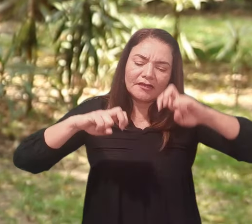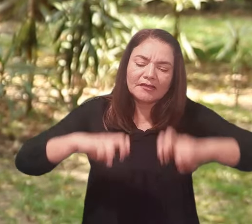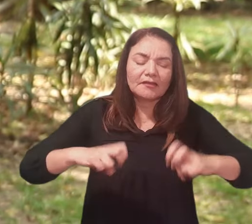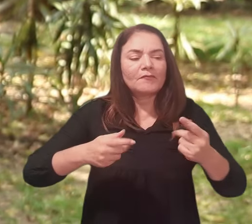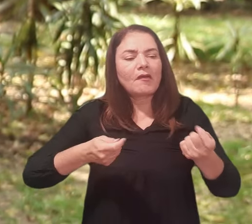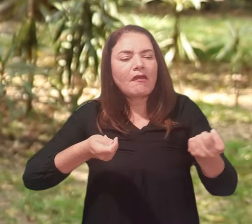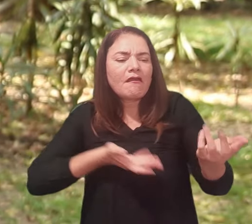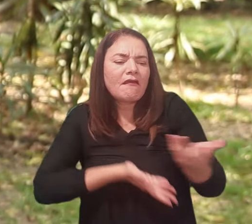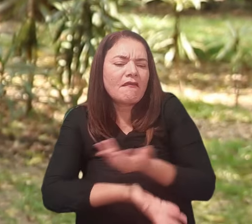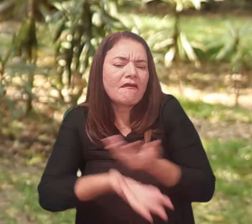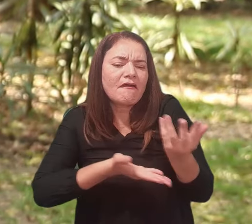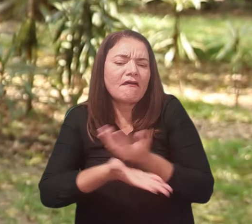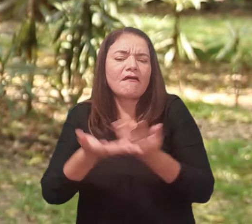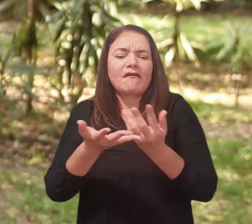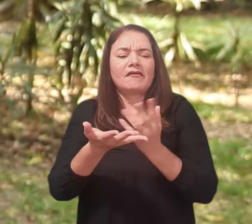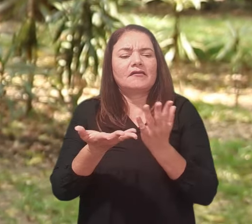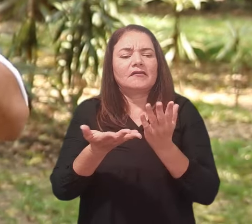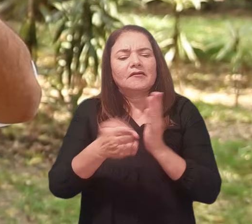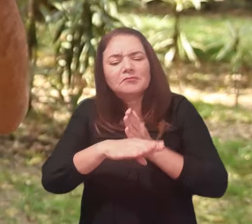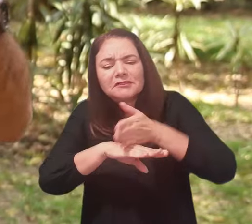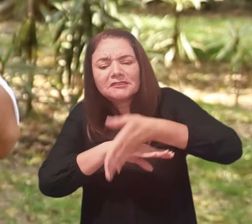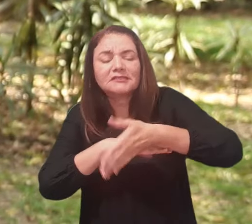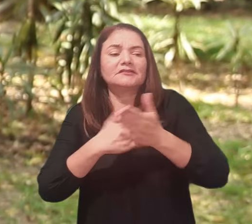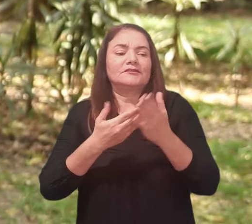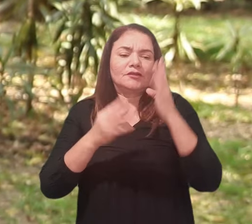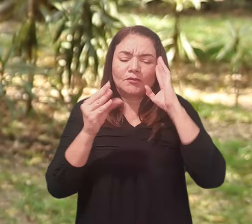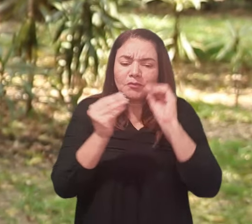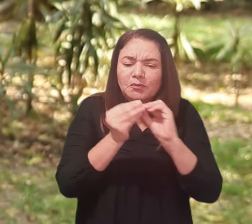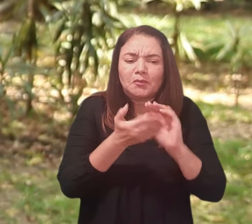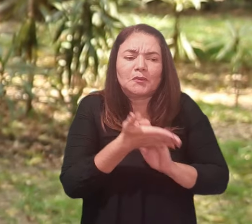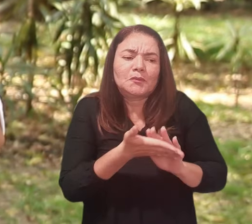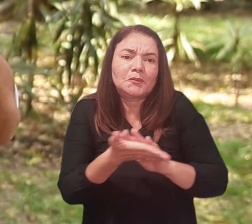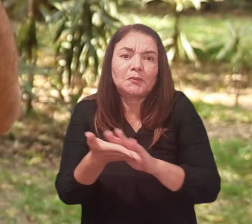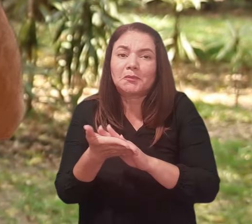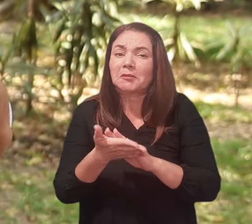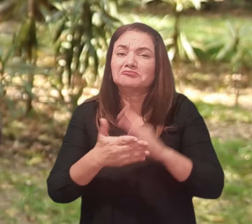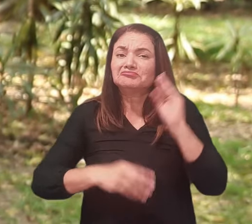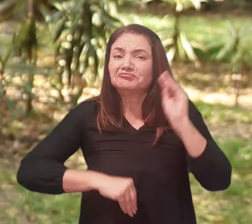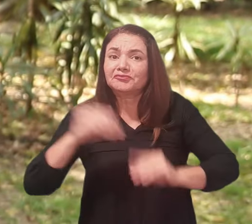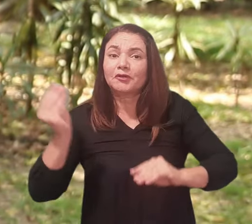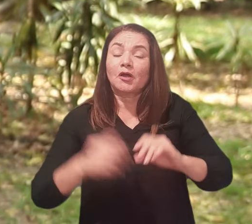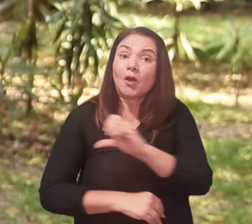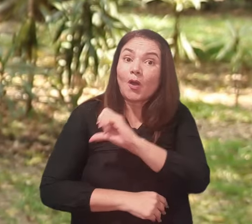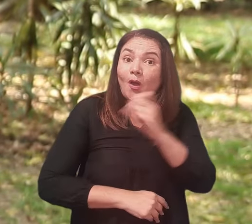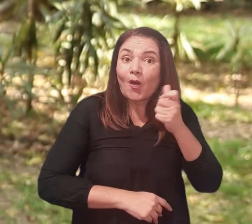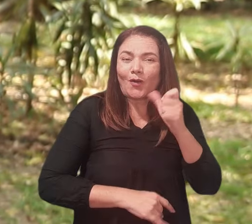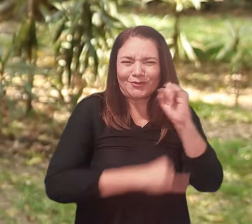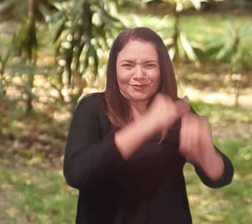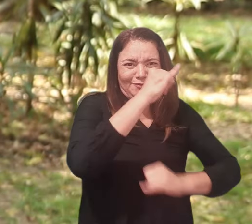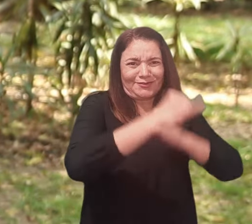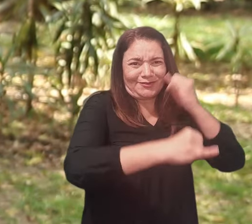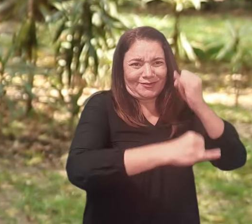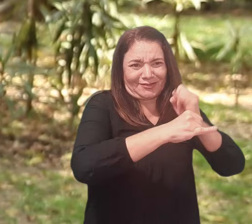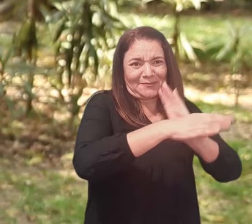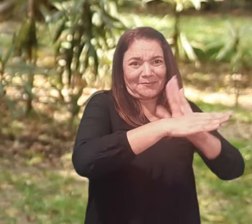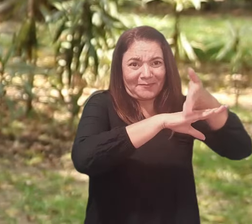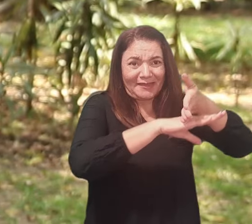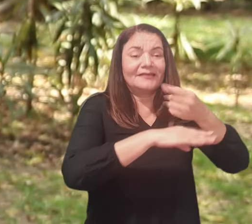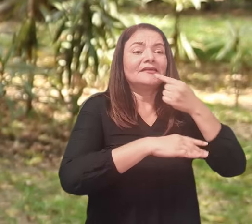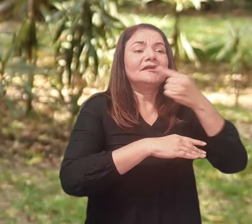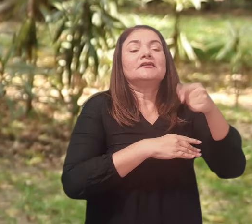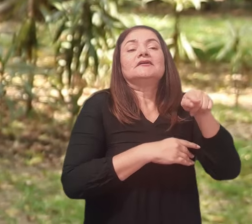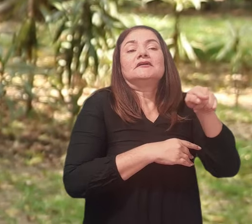investigación de mediación de conciliación incluso a través de la vía jurisdiccional del arbitramento de la Corte Internacional de Justicia porque